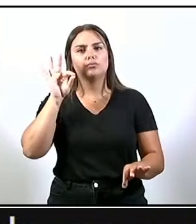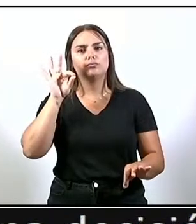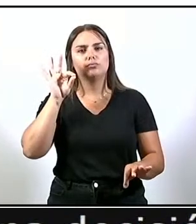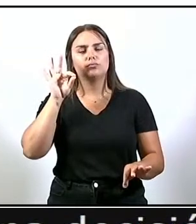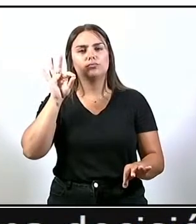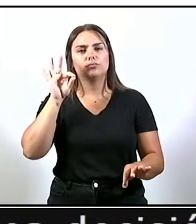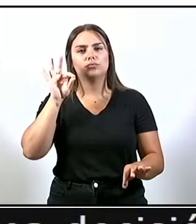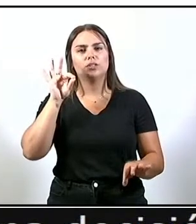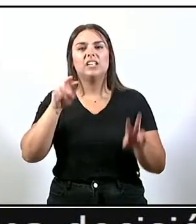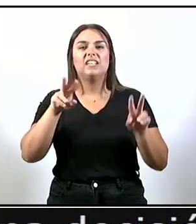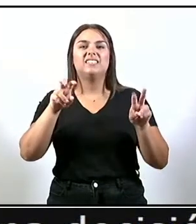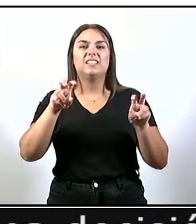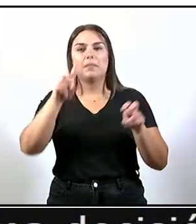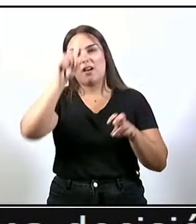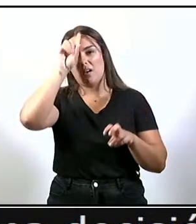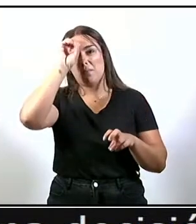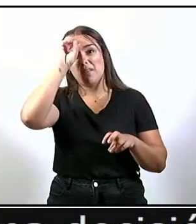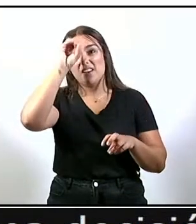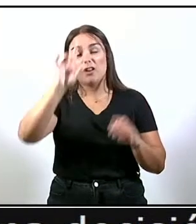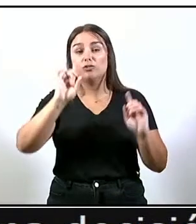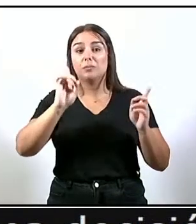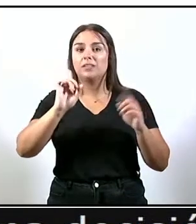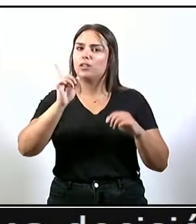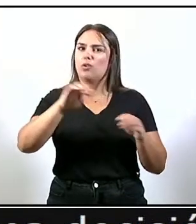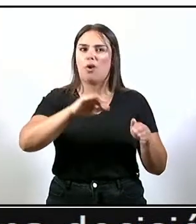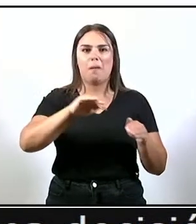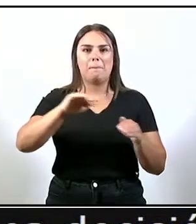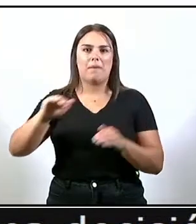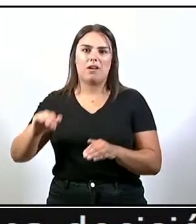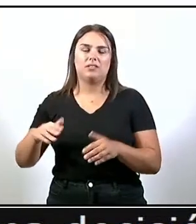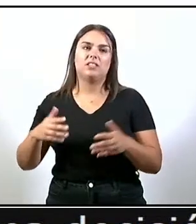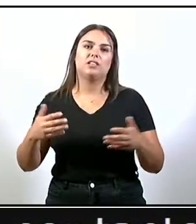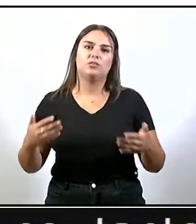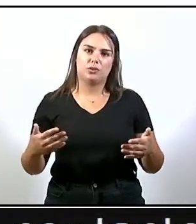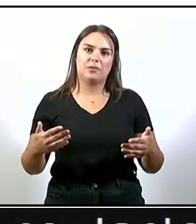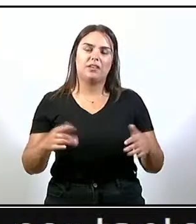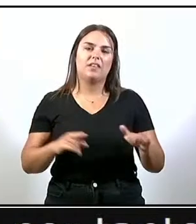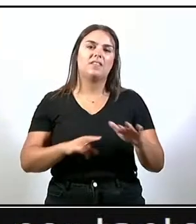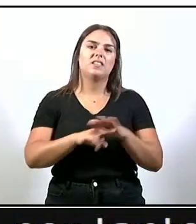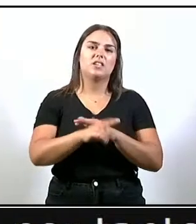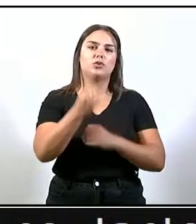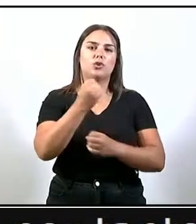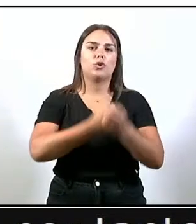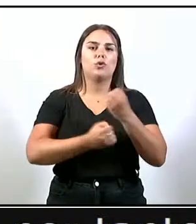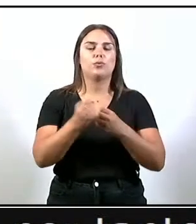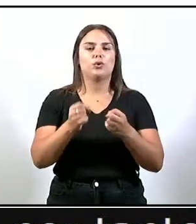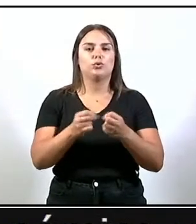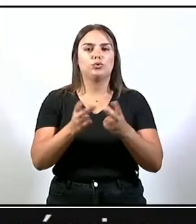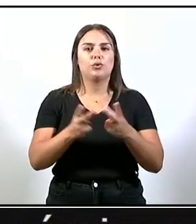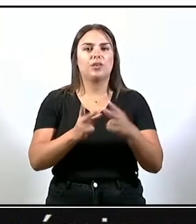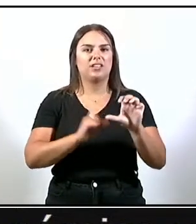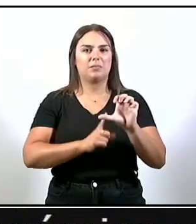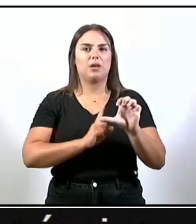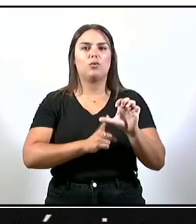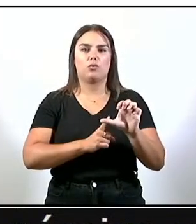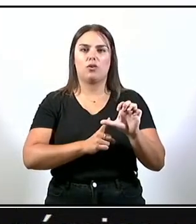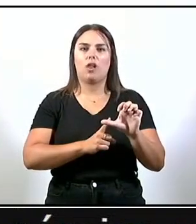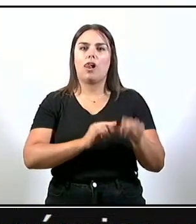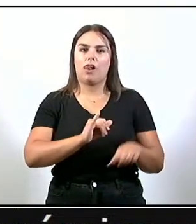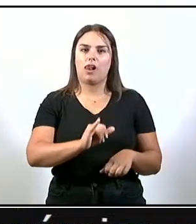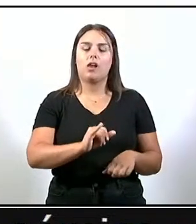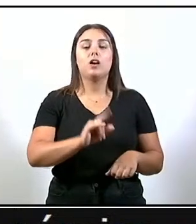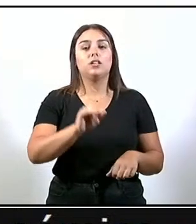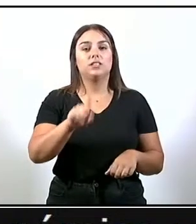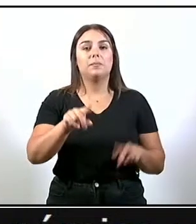allá del régimen minero y, por tanto, que tiene mucho que ver con el desarrollo económico y social de Extremadura, que tiene que ver con la lucha